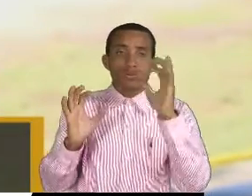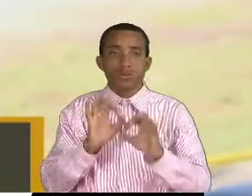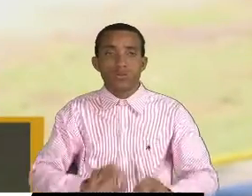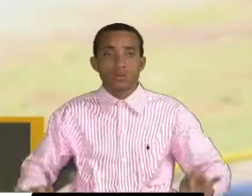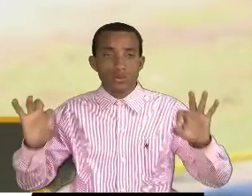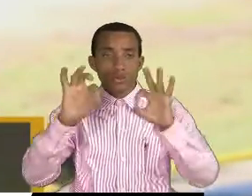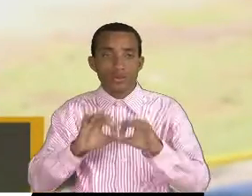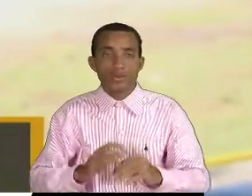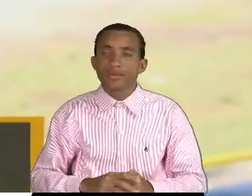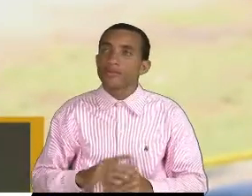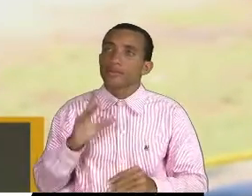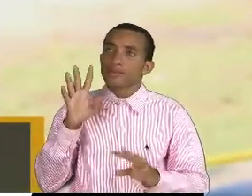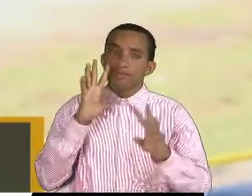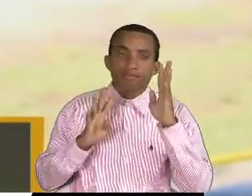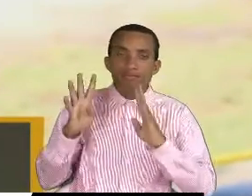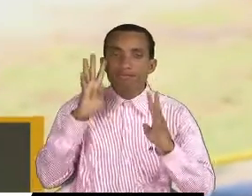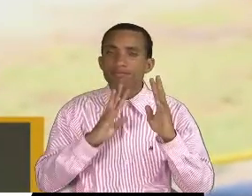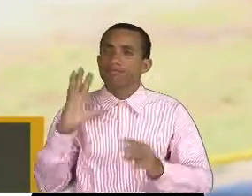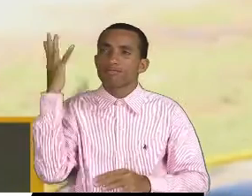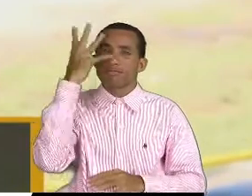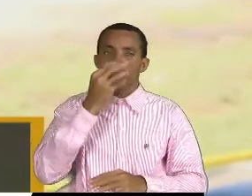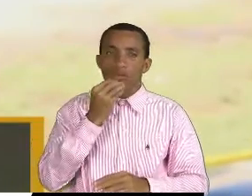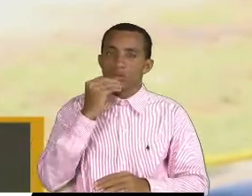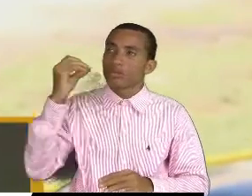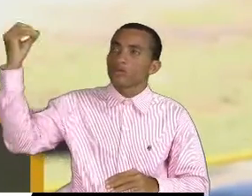primero, embellecimiento; segundo, aportan